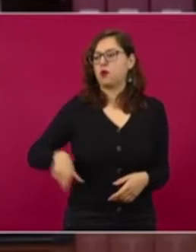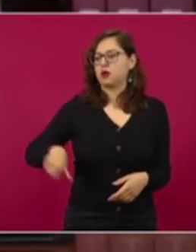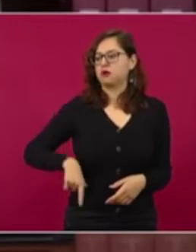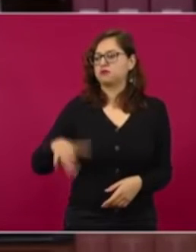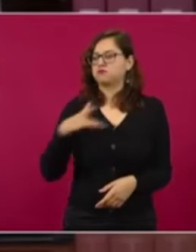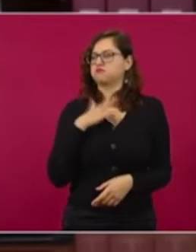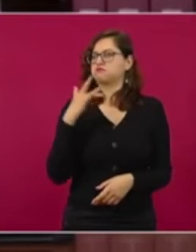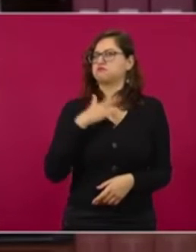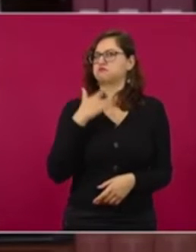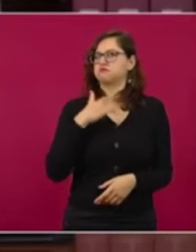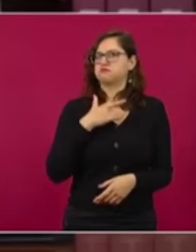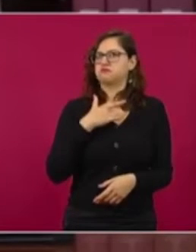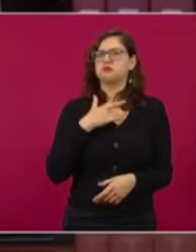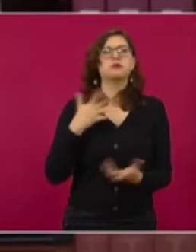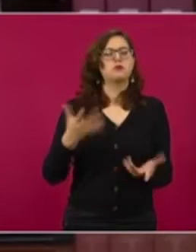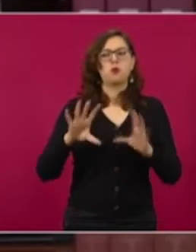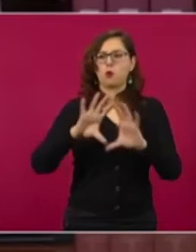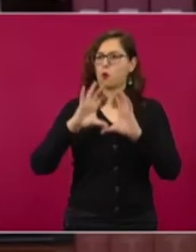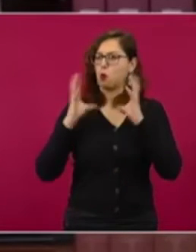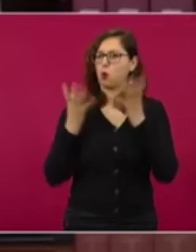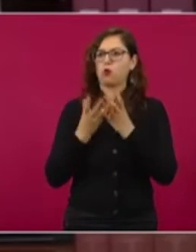la Fraternidad Universal.